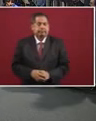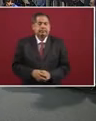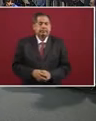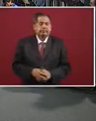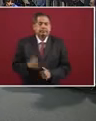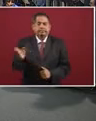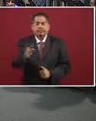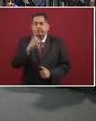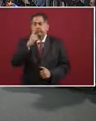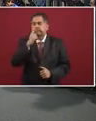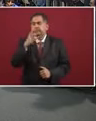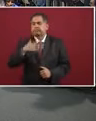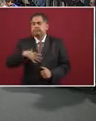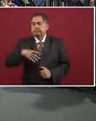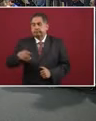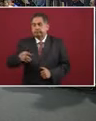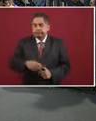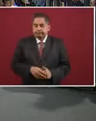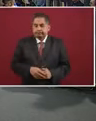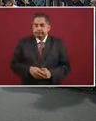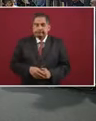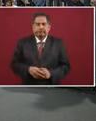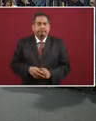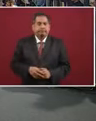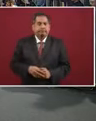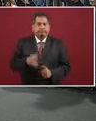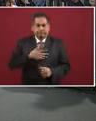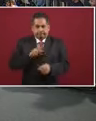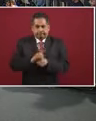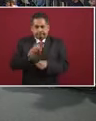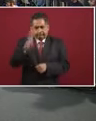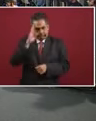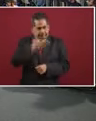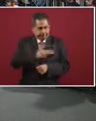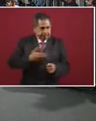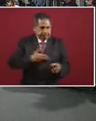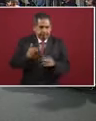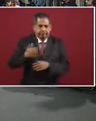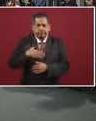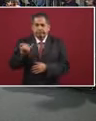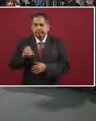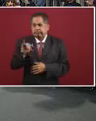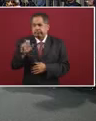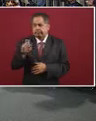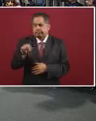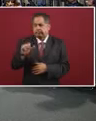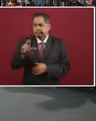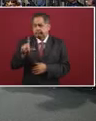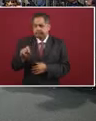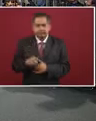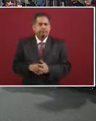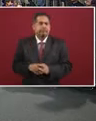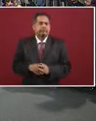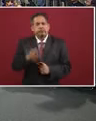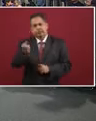El de rojito. Gracias, secretario. Muy buenos días, señor presidente. Buenos días, Juan Carlos Machorro, del portal Expoc.